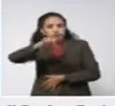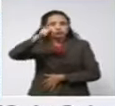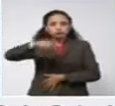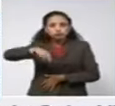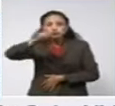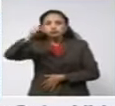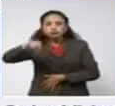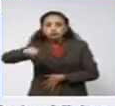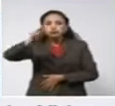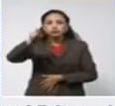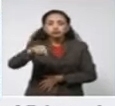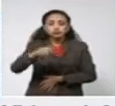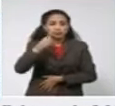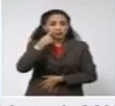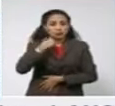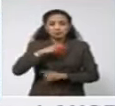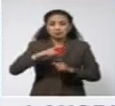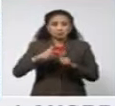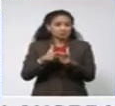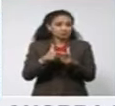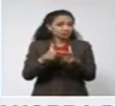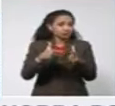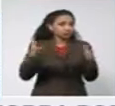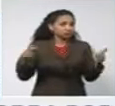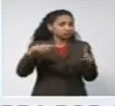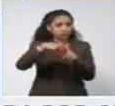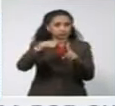forma elevada el número de casos. La próxima.